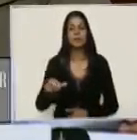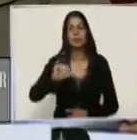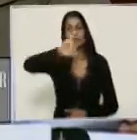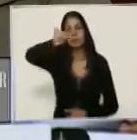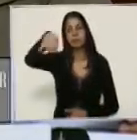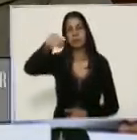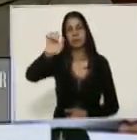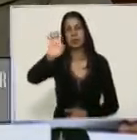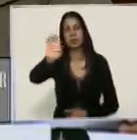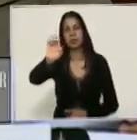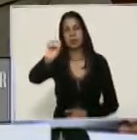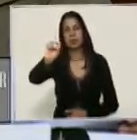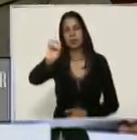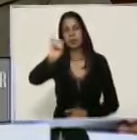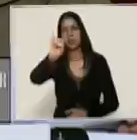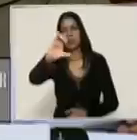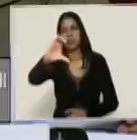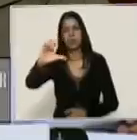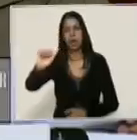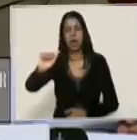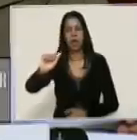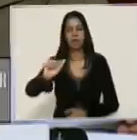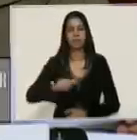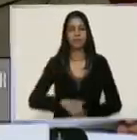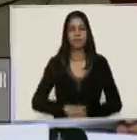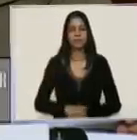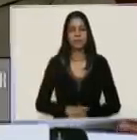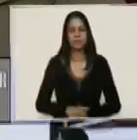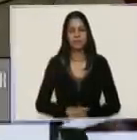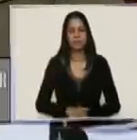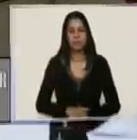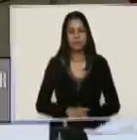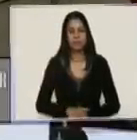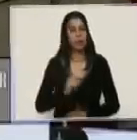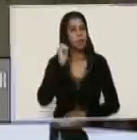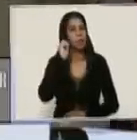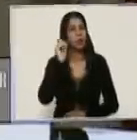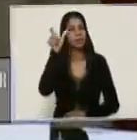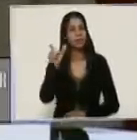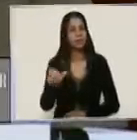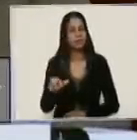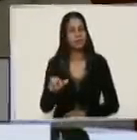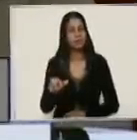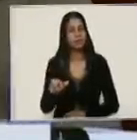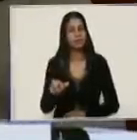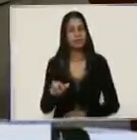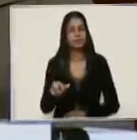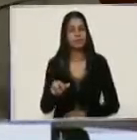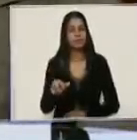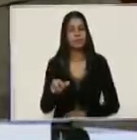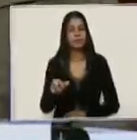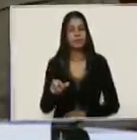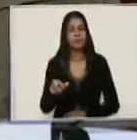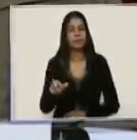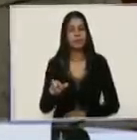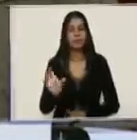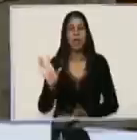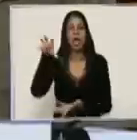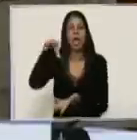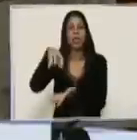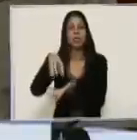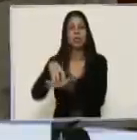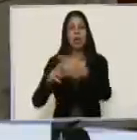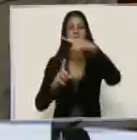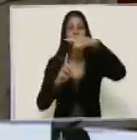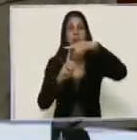Jessica Moreno desde el estado Táchira.